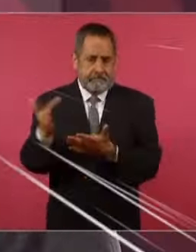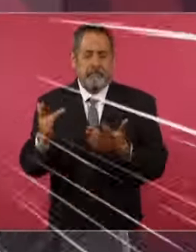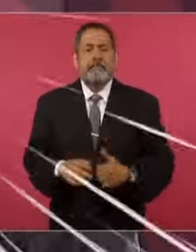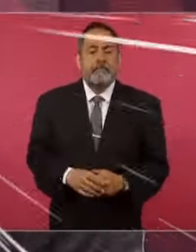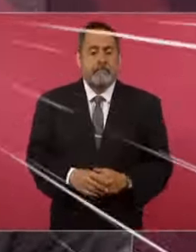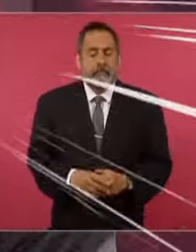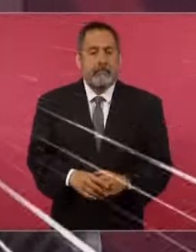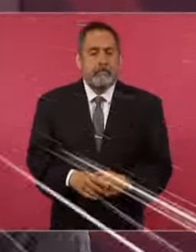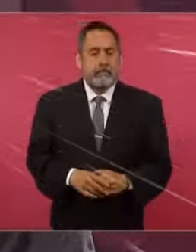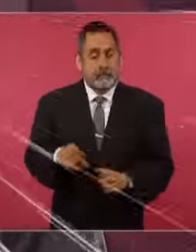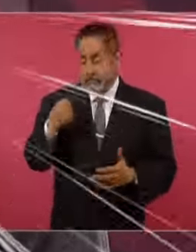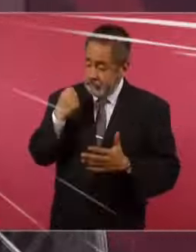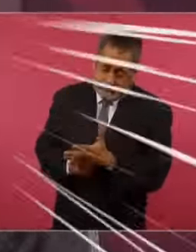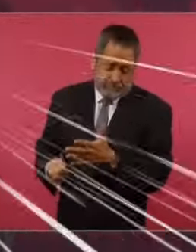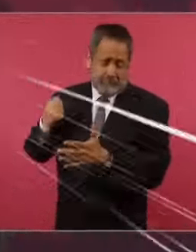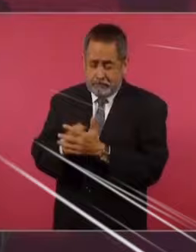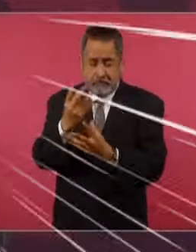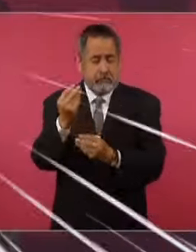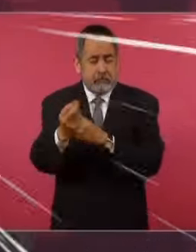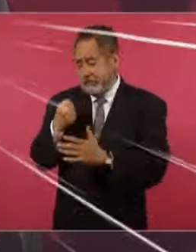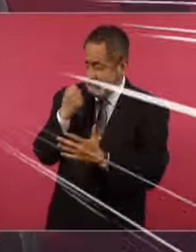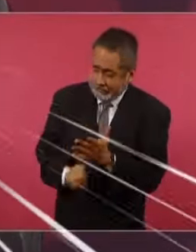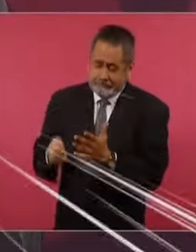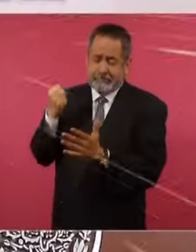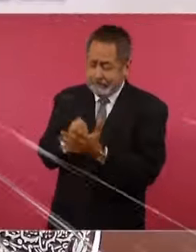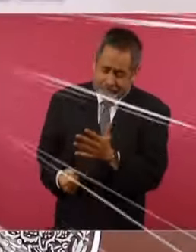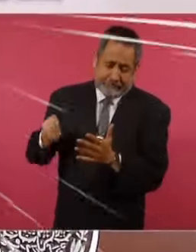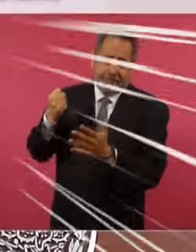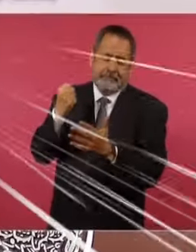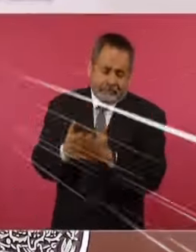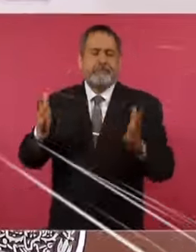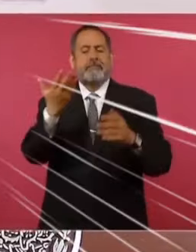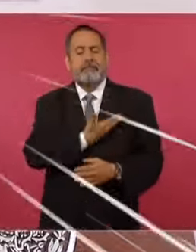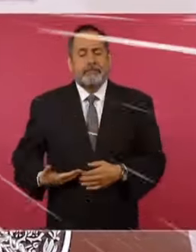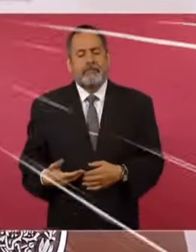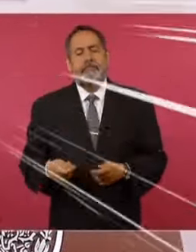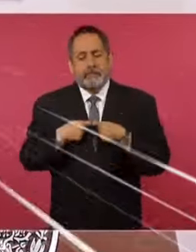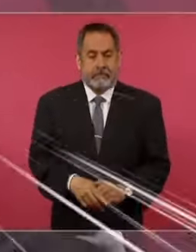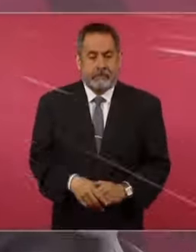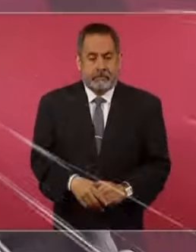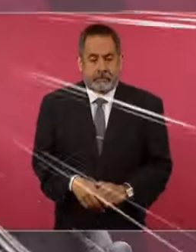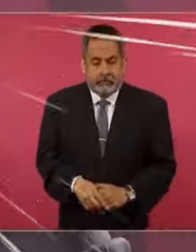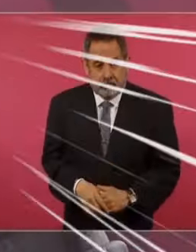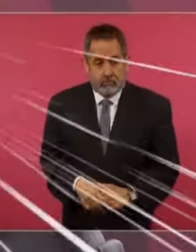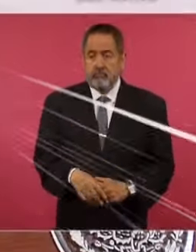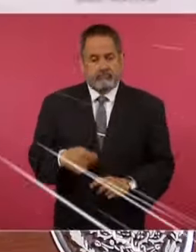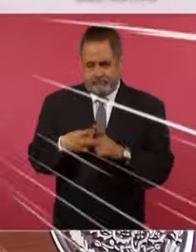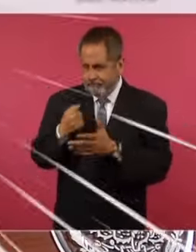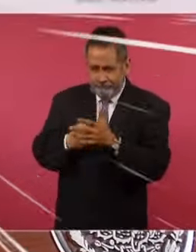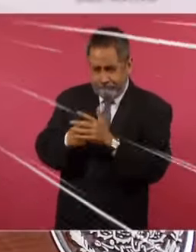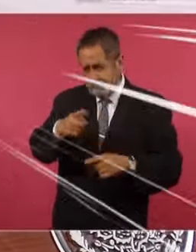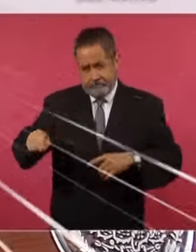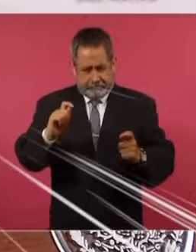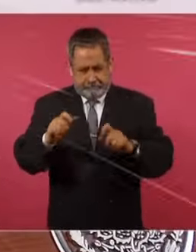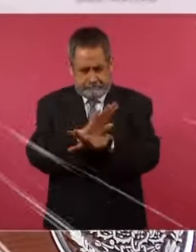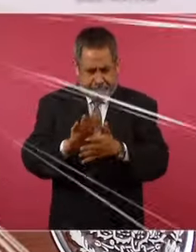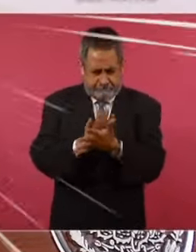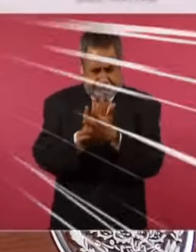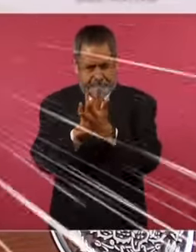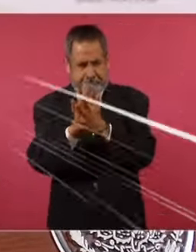pueblo porque una lucha de muchos años muy difícil un proceso de